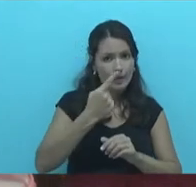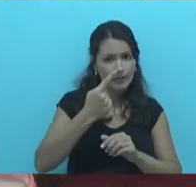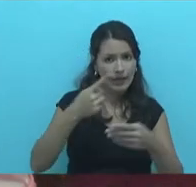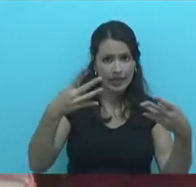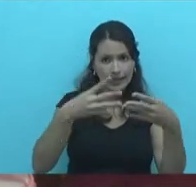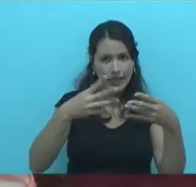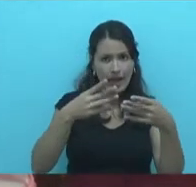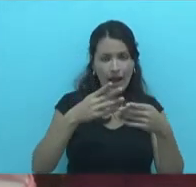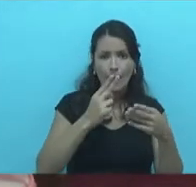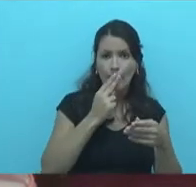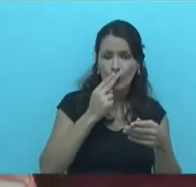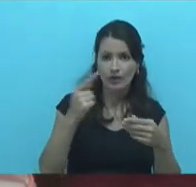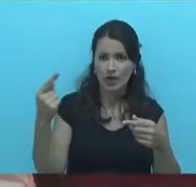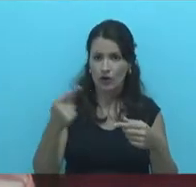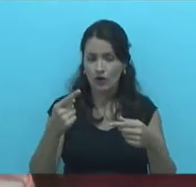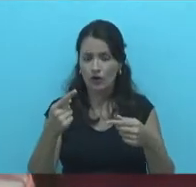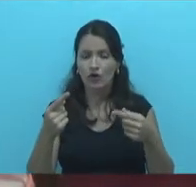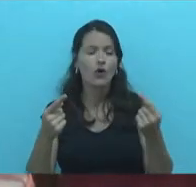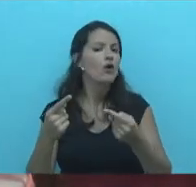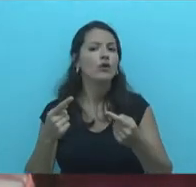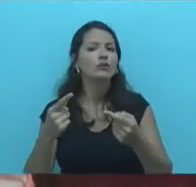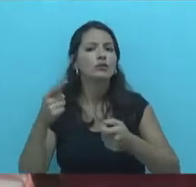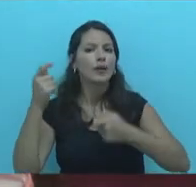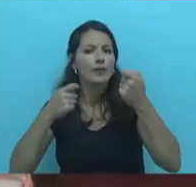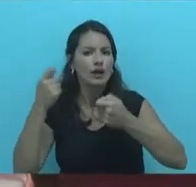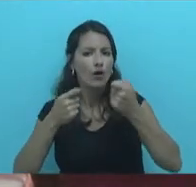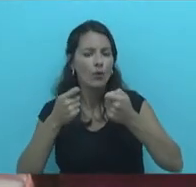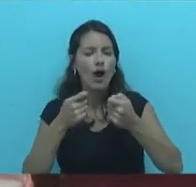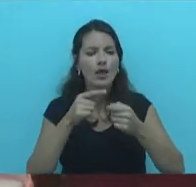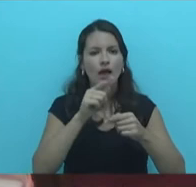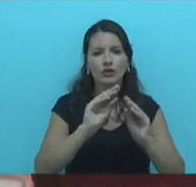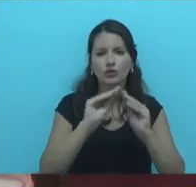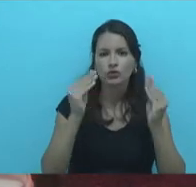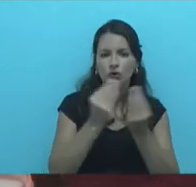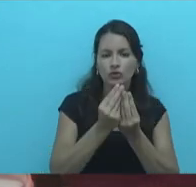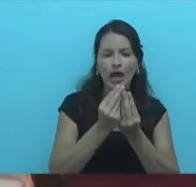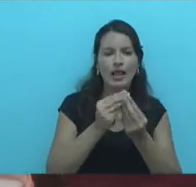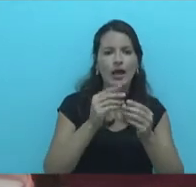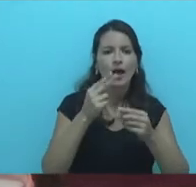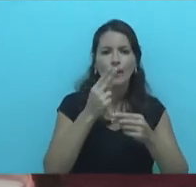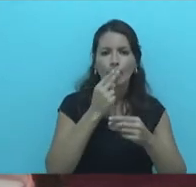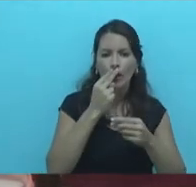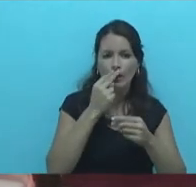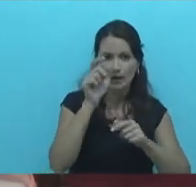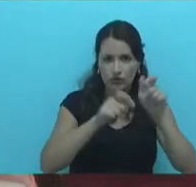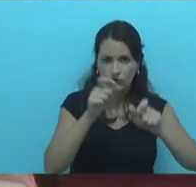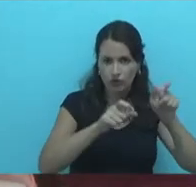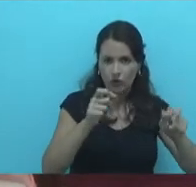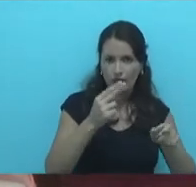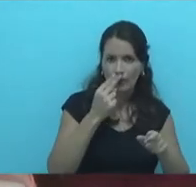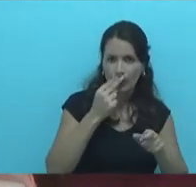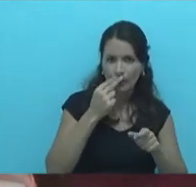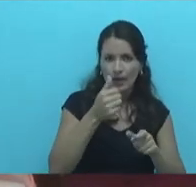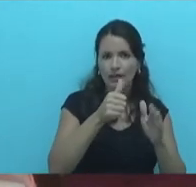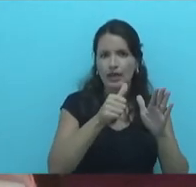30.000 paraguayos, donde la mayoría eran chicos de 17 a 20 años.